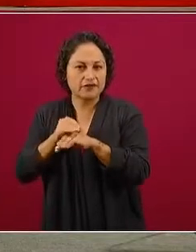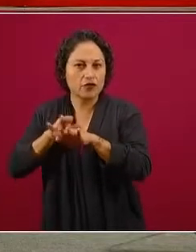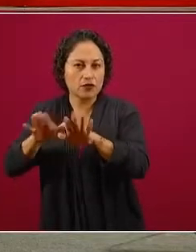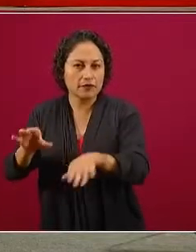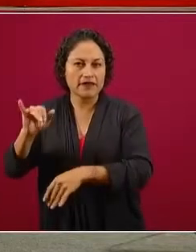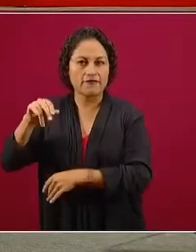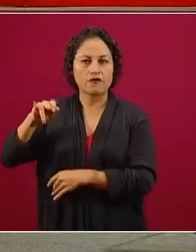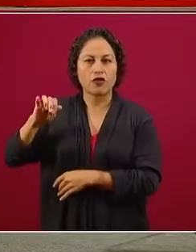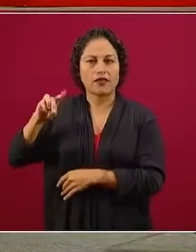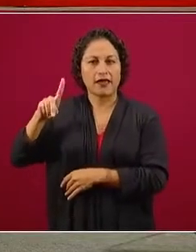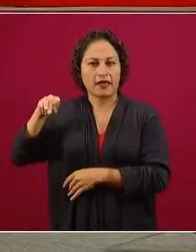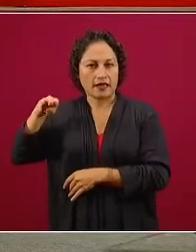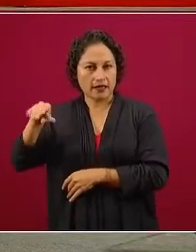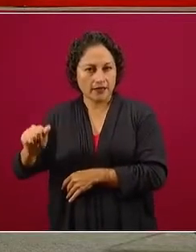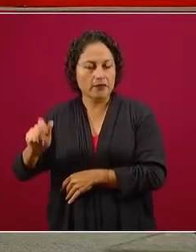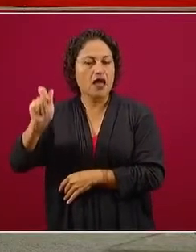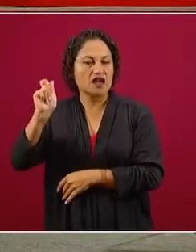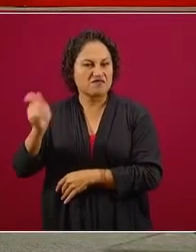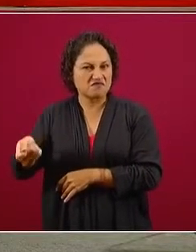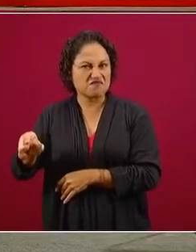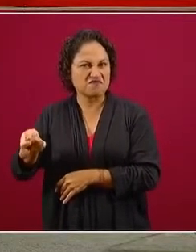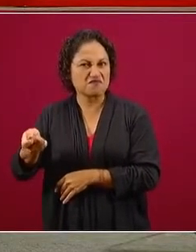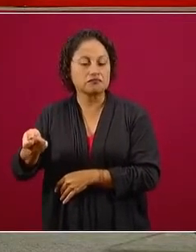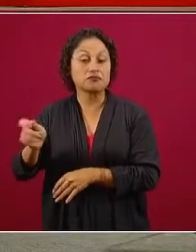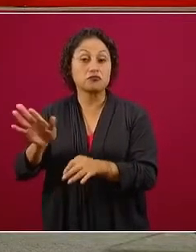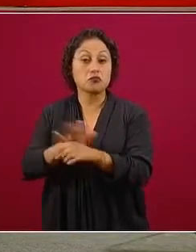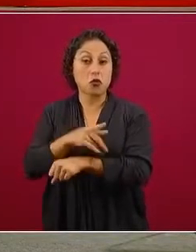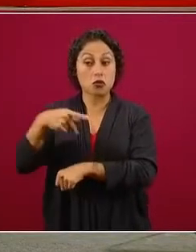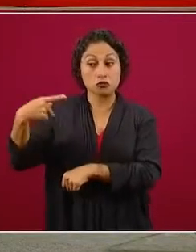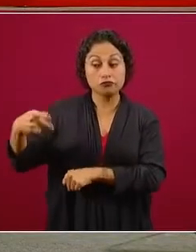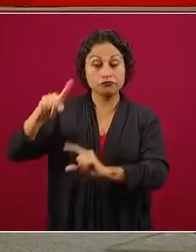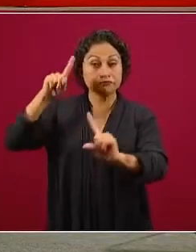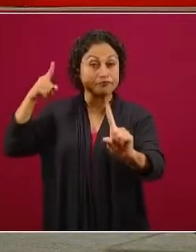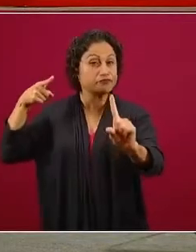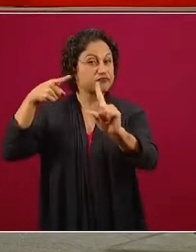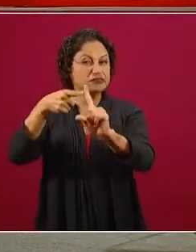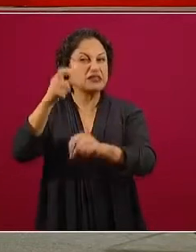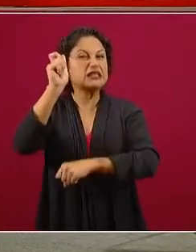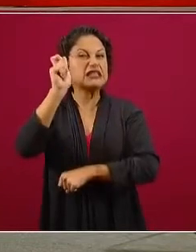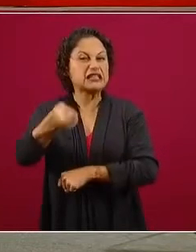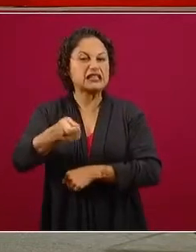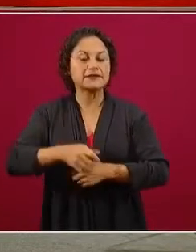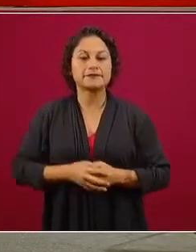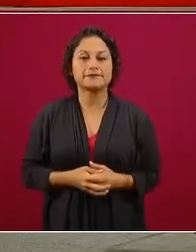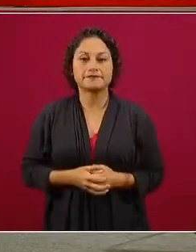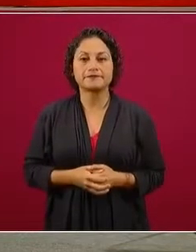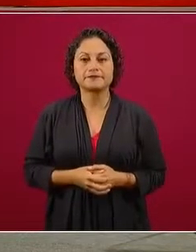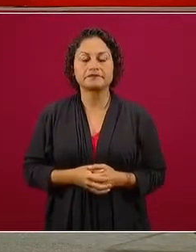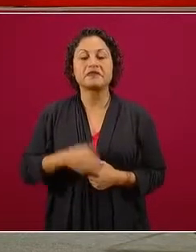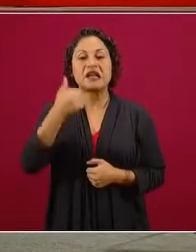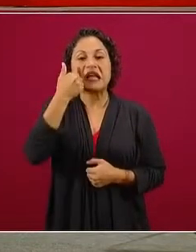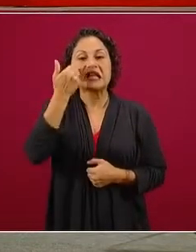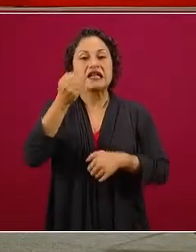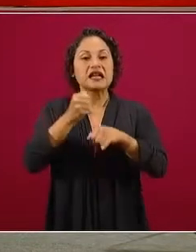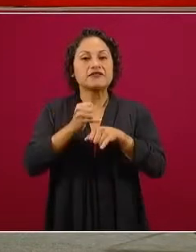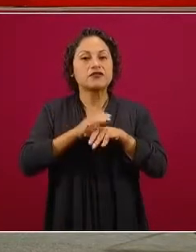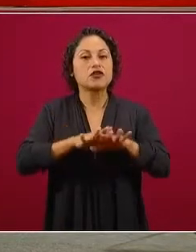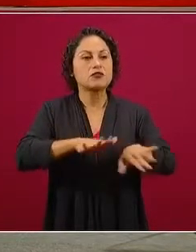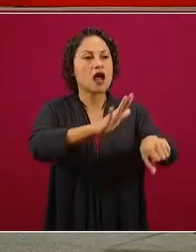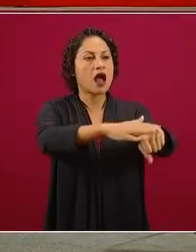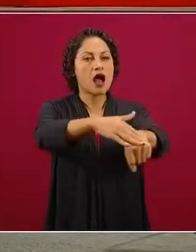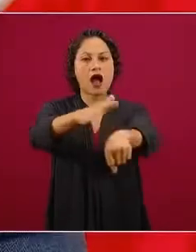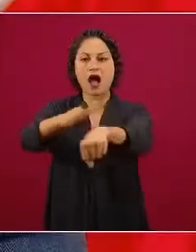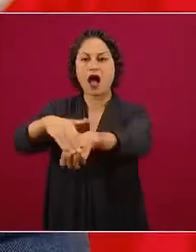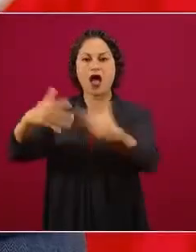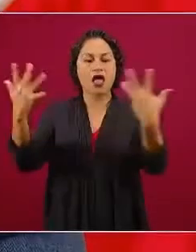objetivo o busca o pretende generar pánico social, pánico